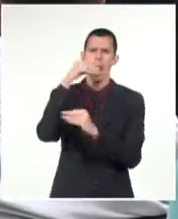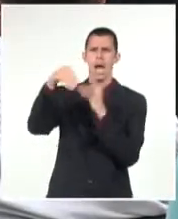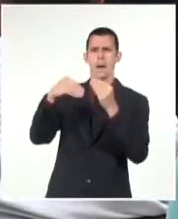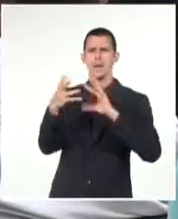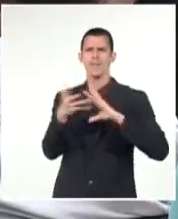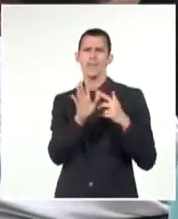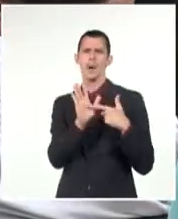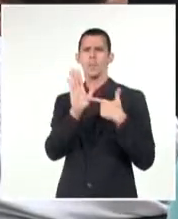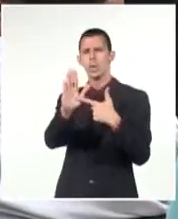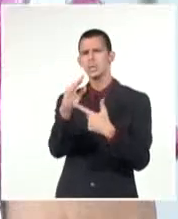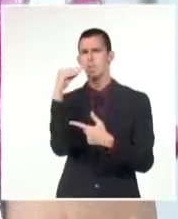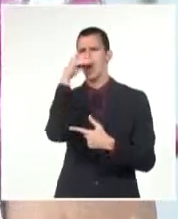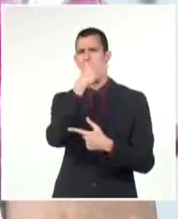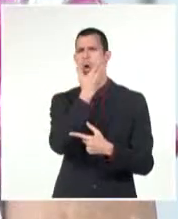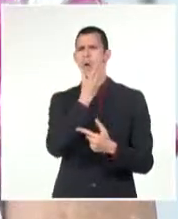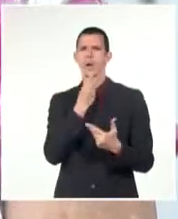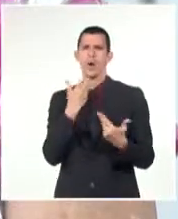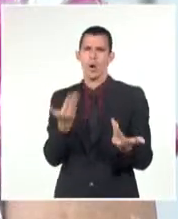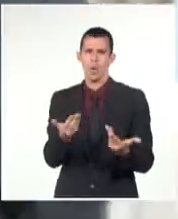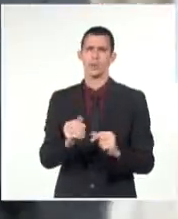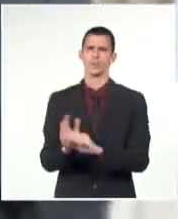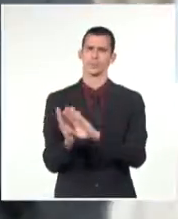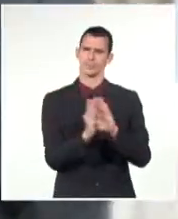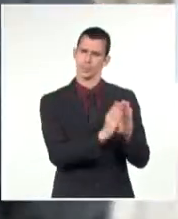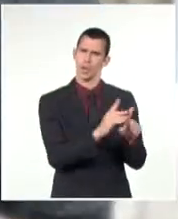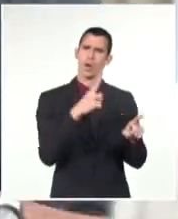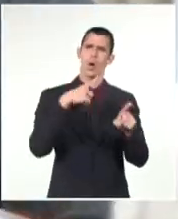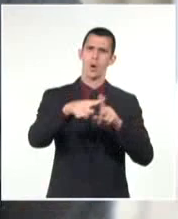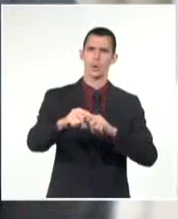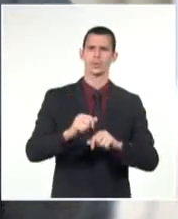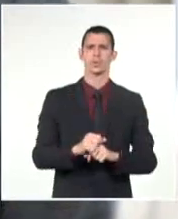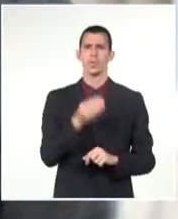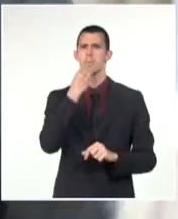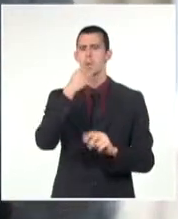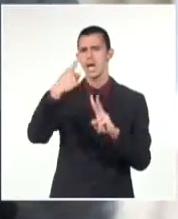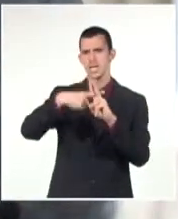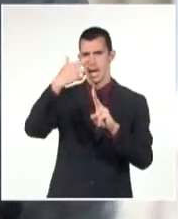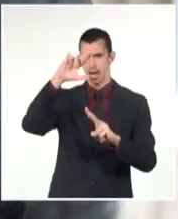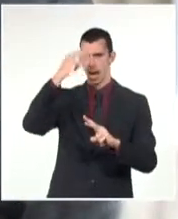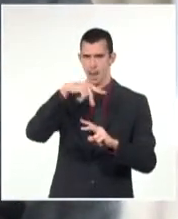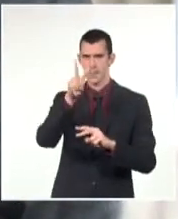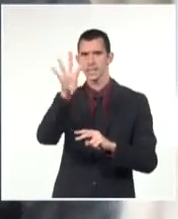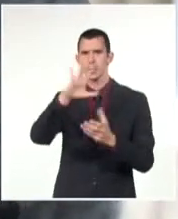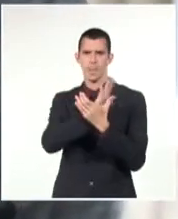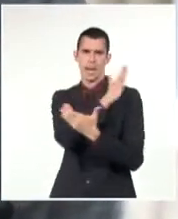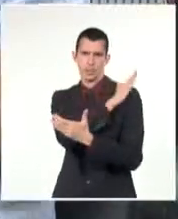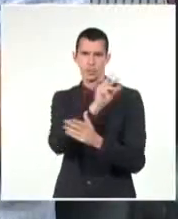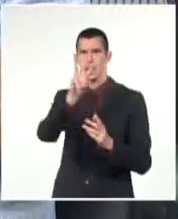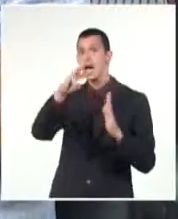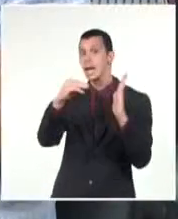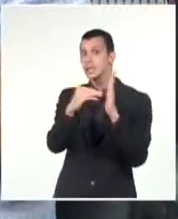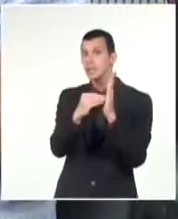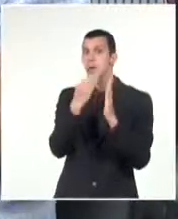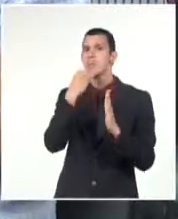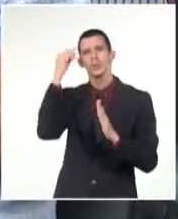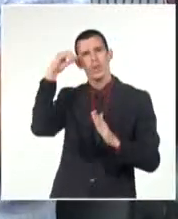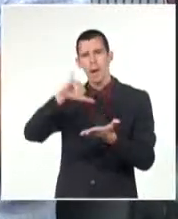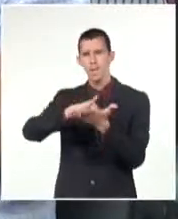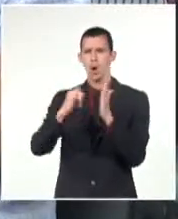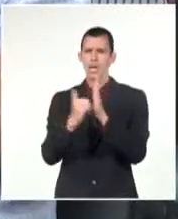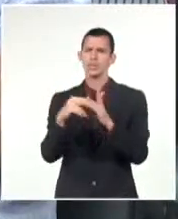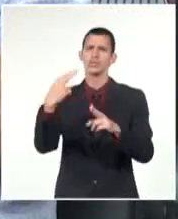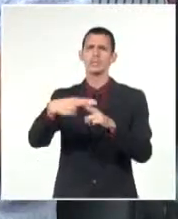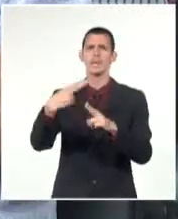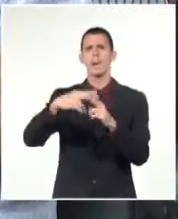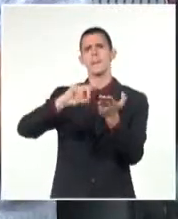del proyecto Palomas, dirigido por Lisette Vila, se podrá ver en el Yara el 25 de marzo a las 3 de la tarde. La Cinemateca de Cuba,